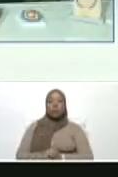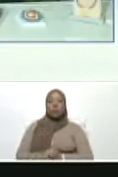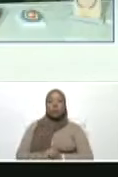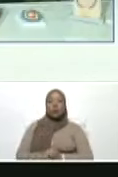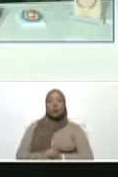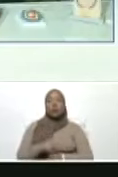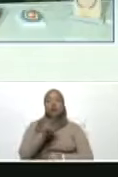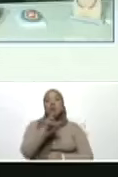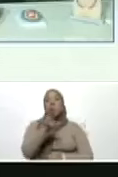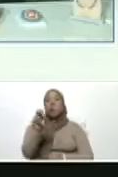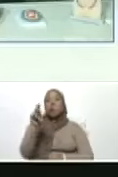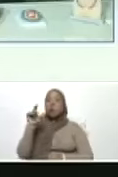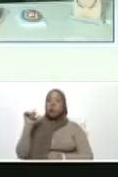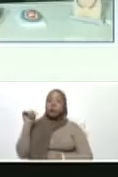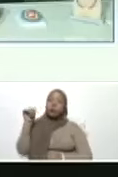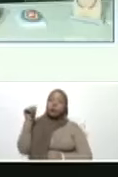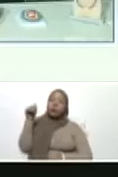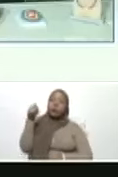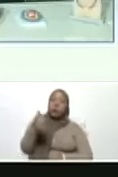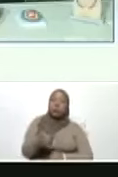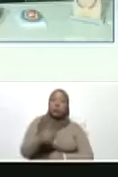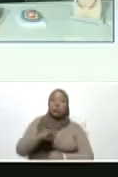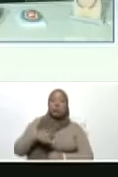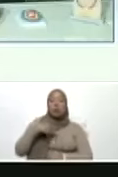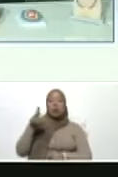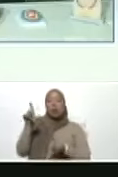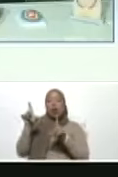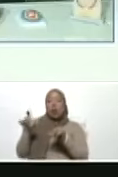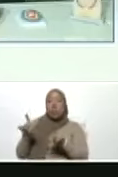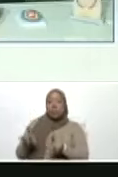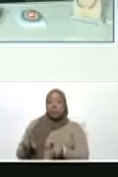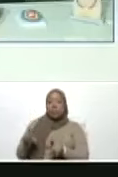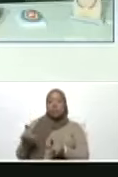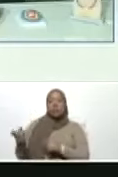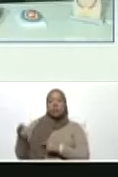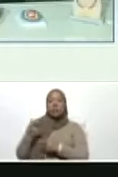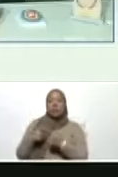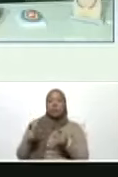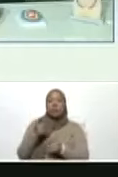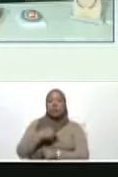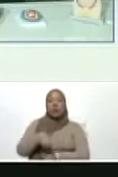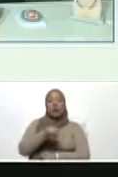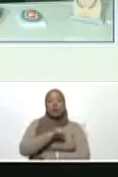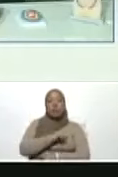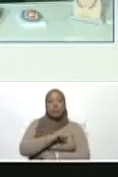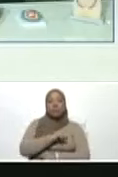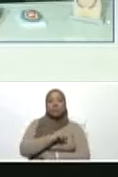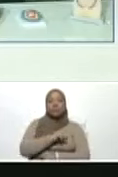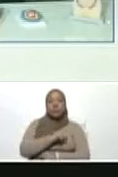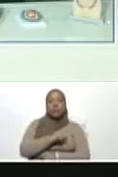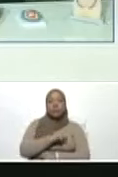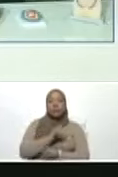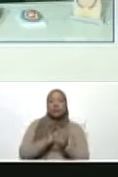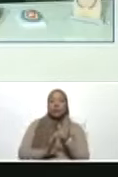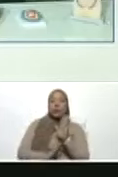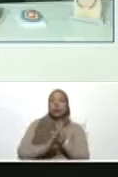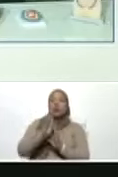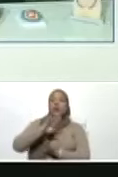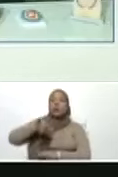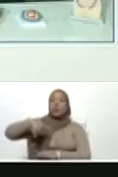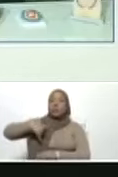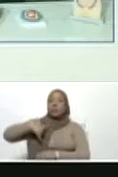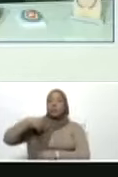Hace 200 años nos pusieron a prueba el colonialismo español. Y superamos todas las